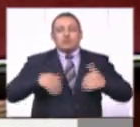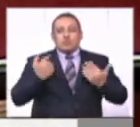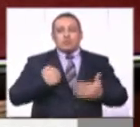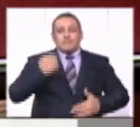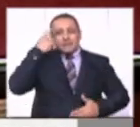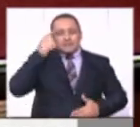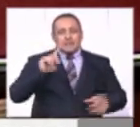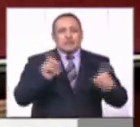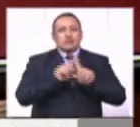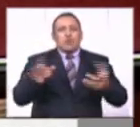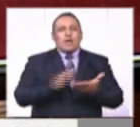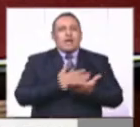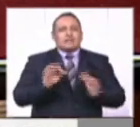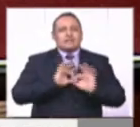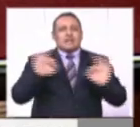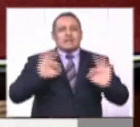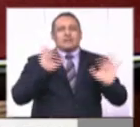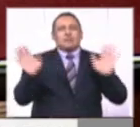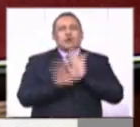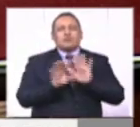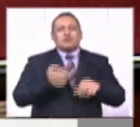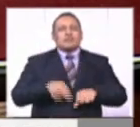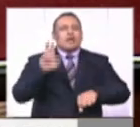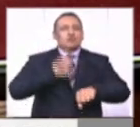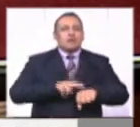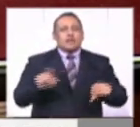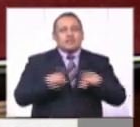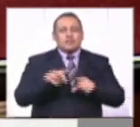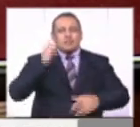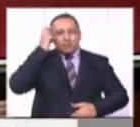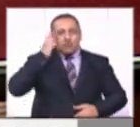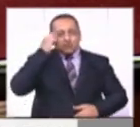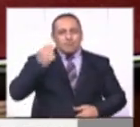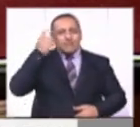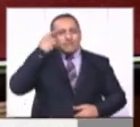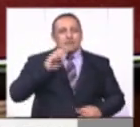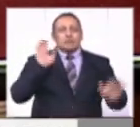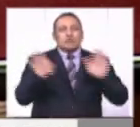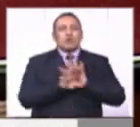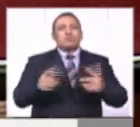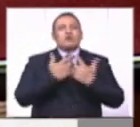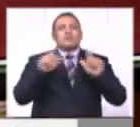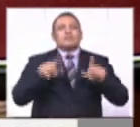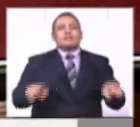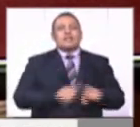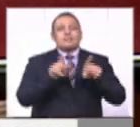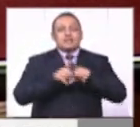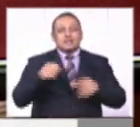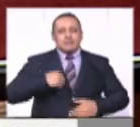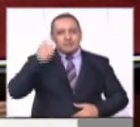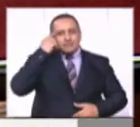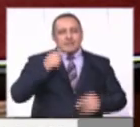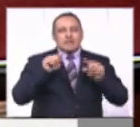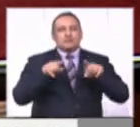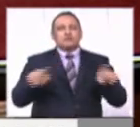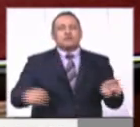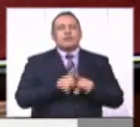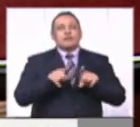pensar que no hubiera es natural y político pensar y Libertad también de pensar Esto entonces